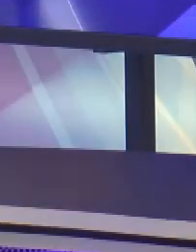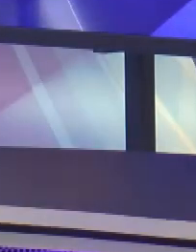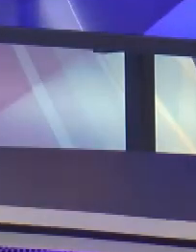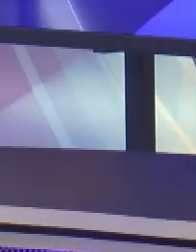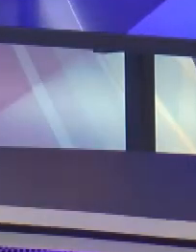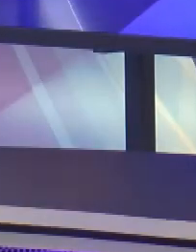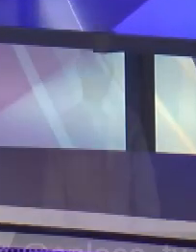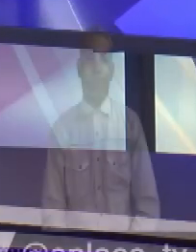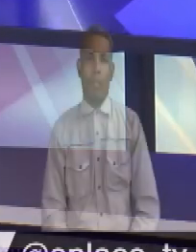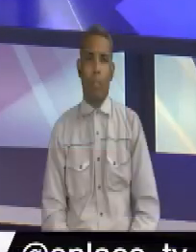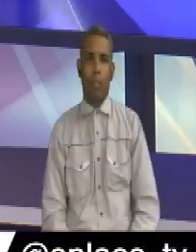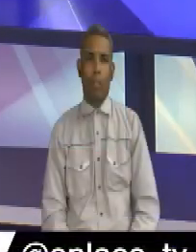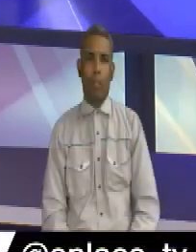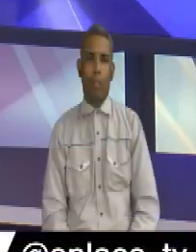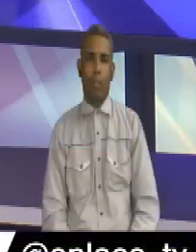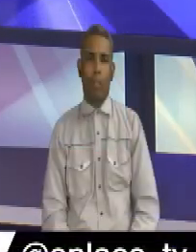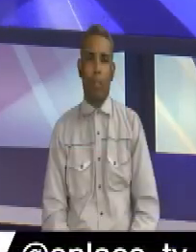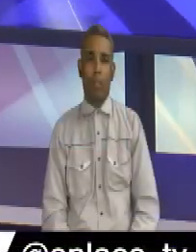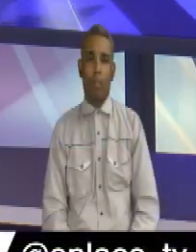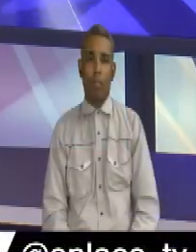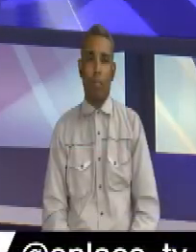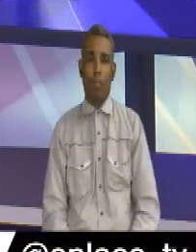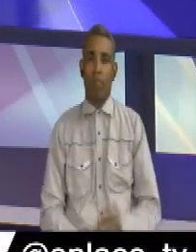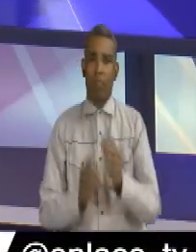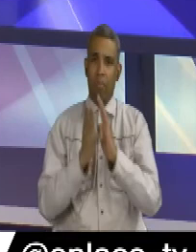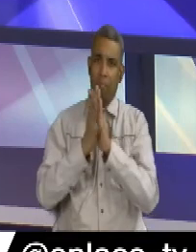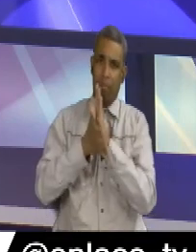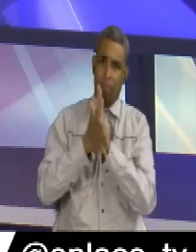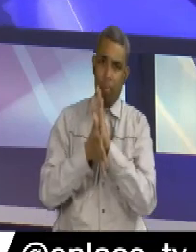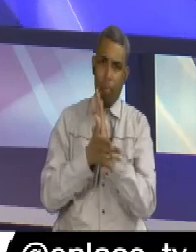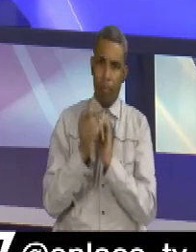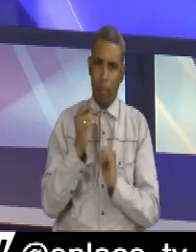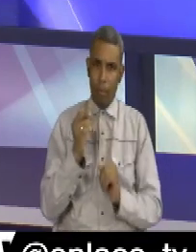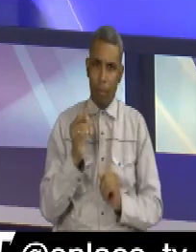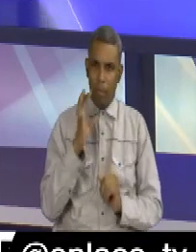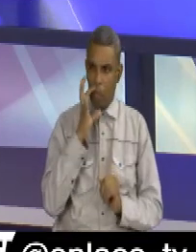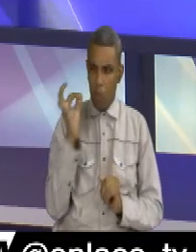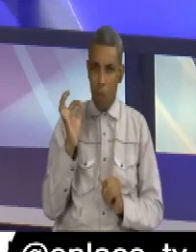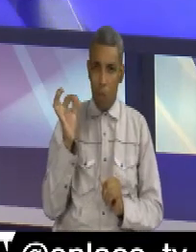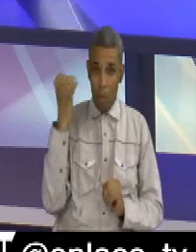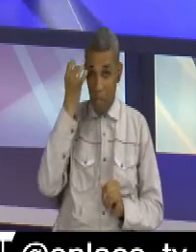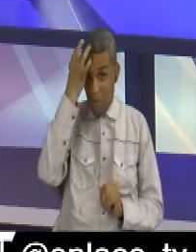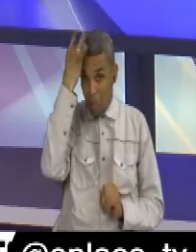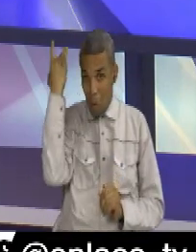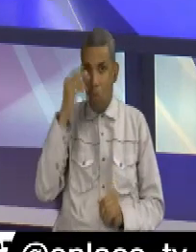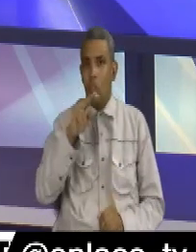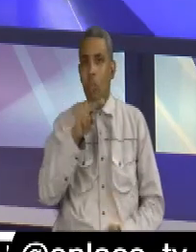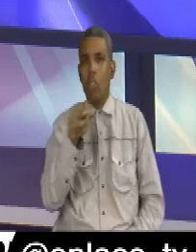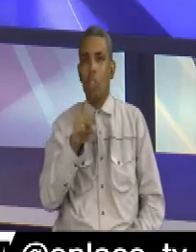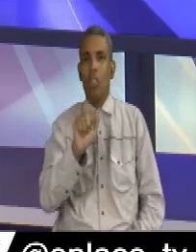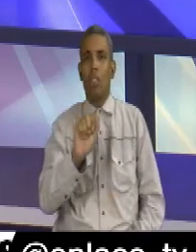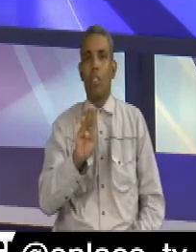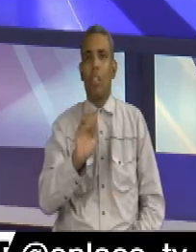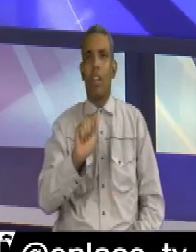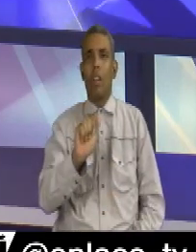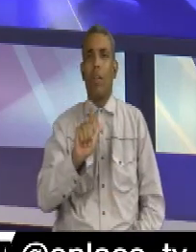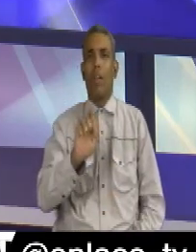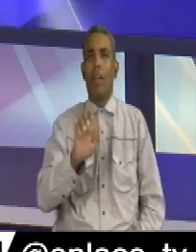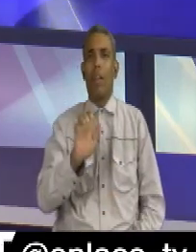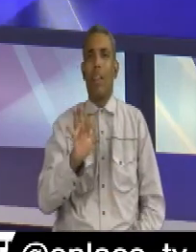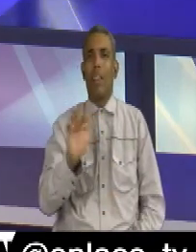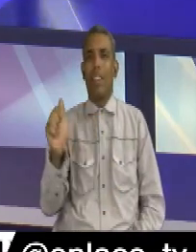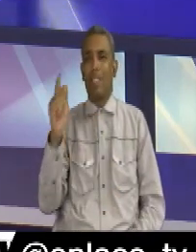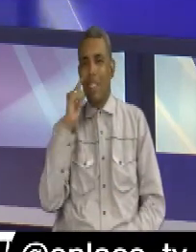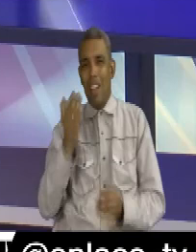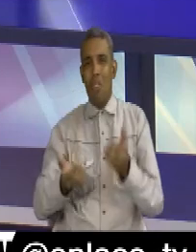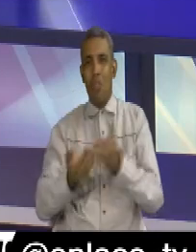Continuamos con más información en Enlace Noticias. El artista vallenato El Mono Zabaleta está en Barranca Bermeja promocionando su sencillo Las Siete Maravillas.